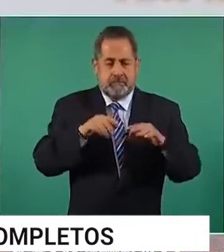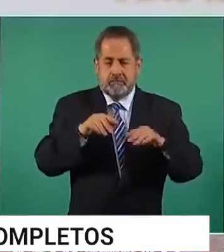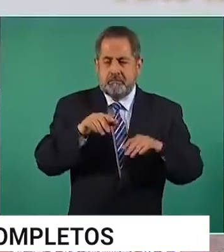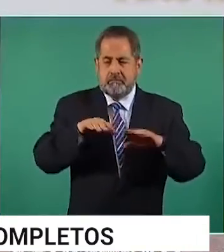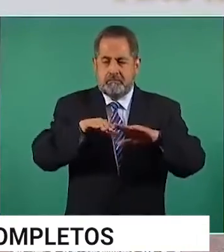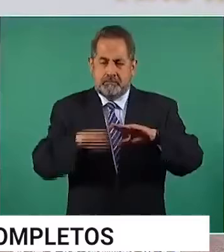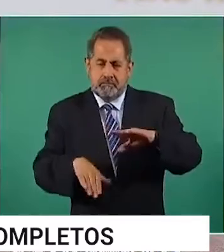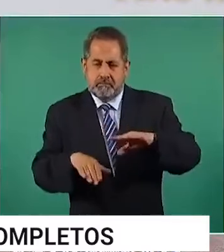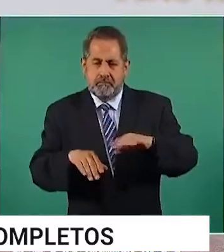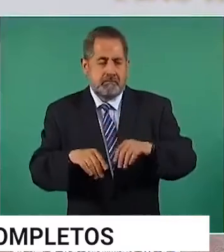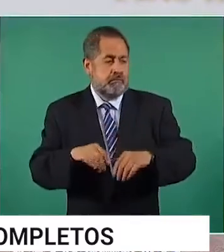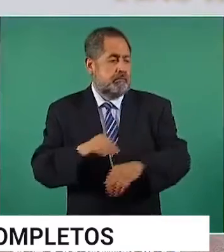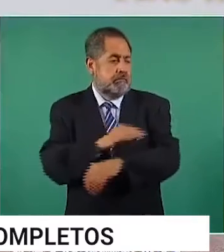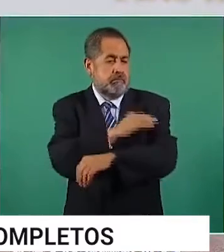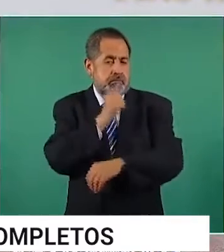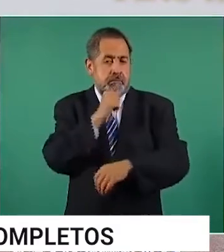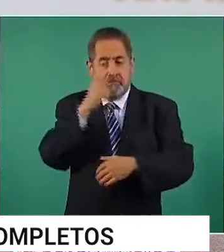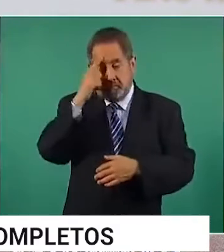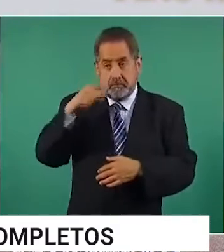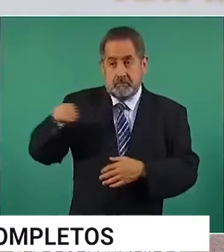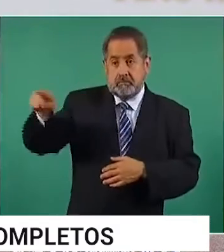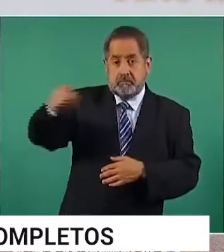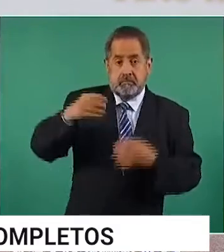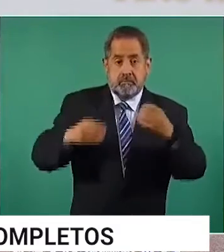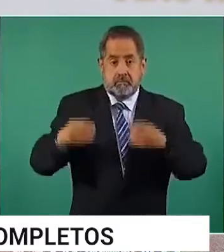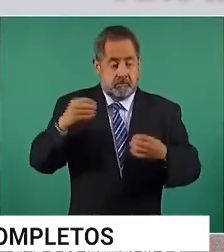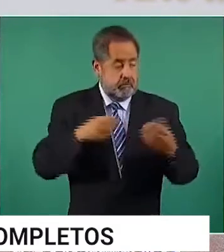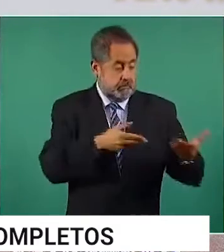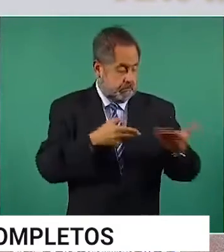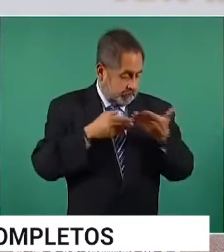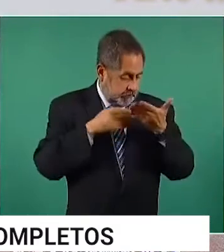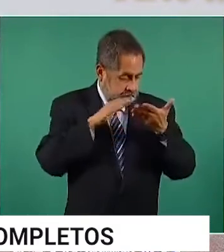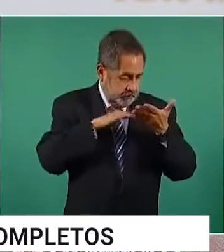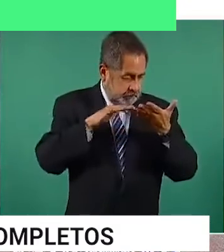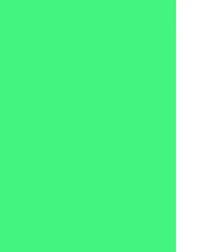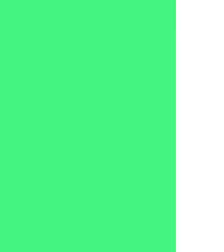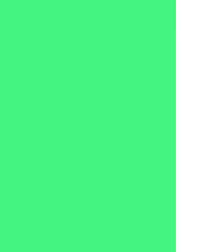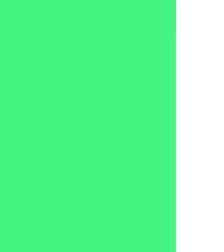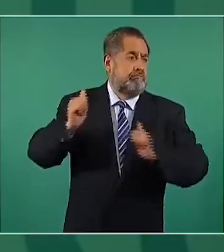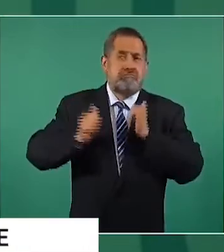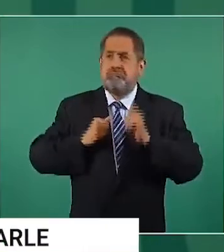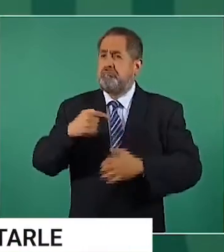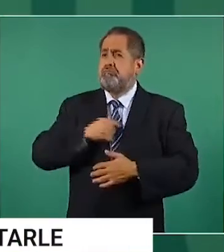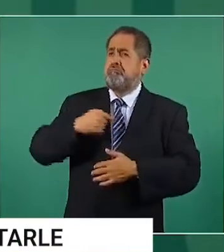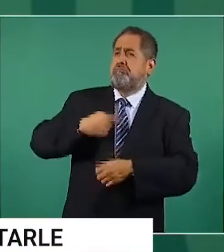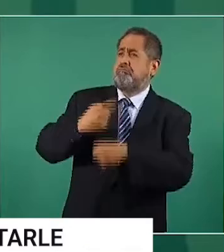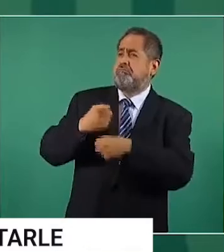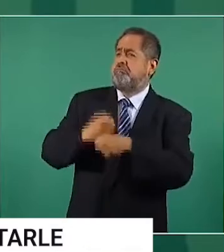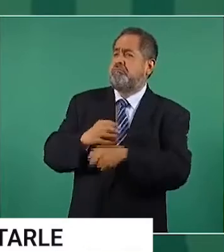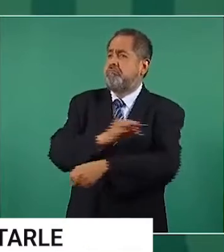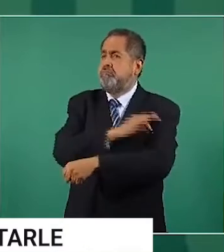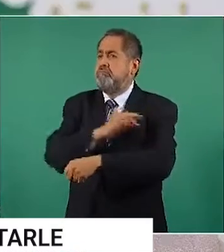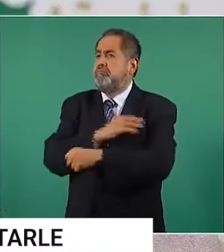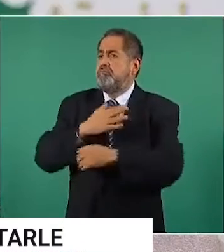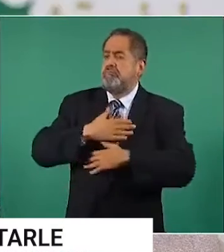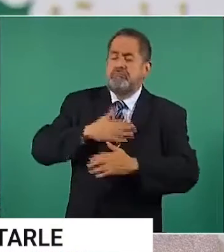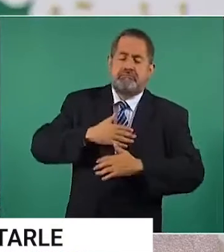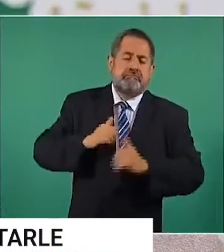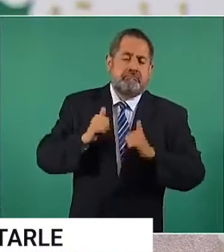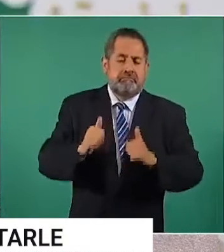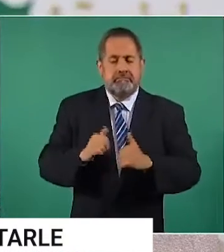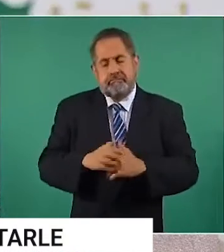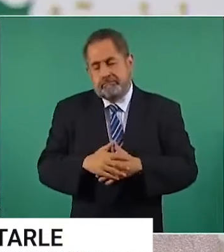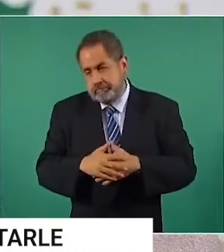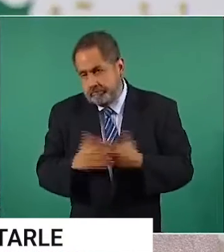menores, para que los jueces tengan más elementos. El doctor Hugo López-Gatell, subsecretario